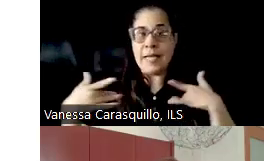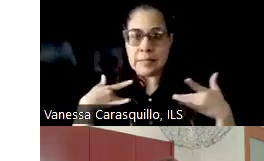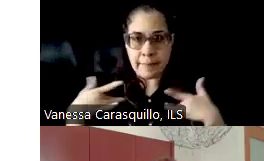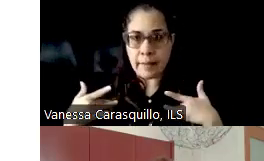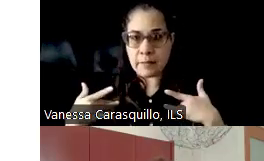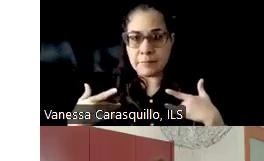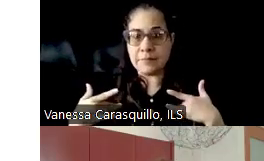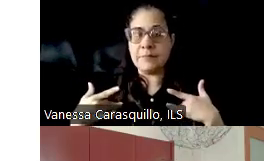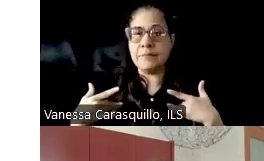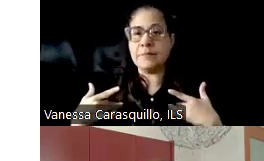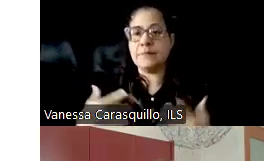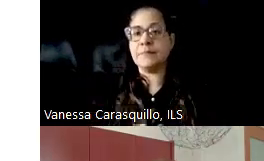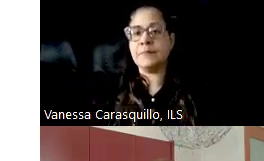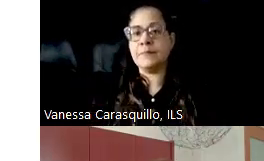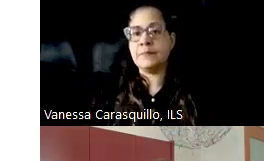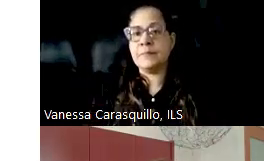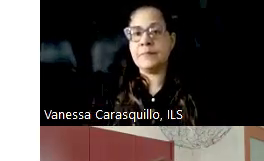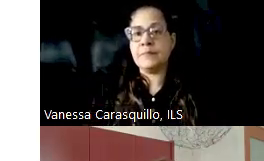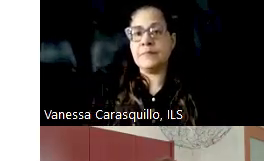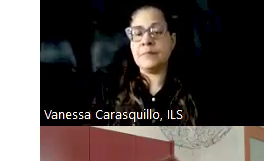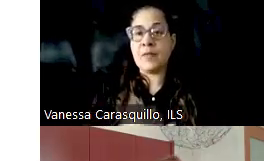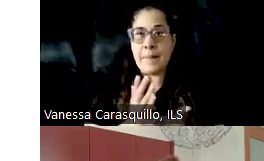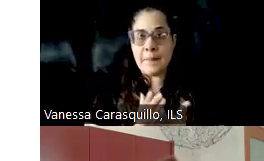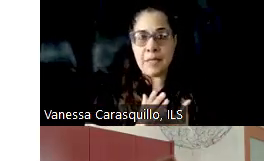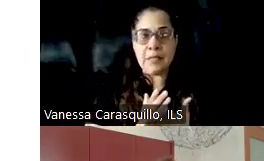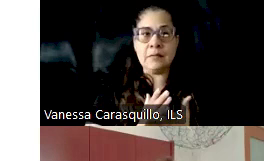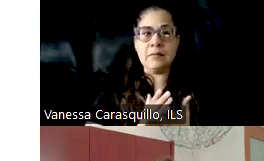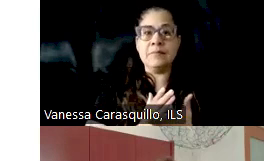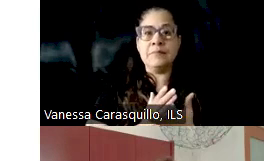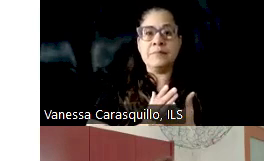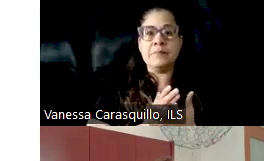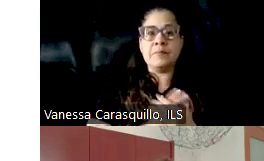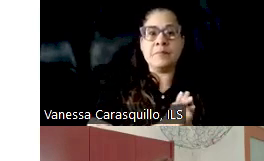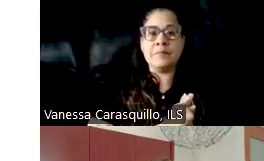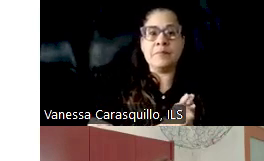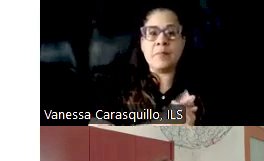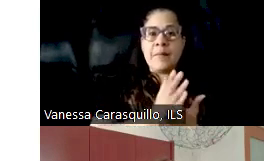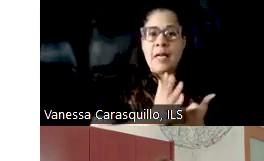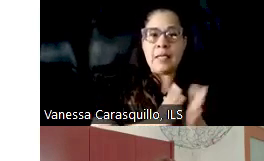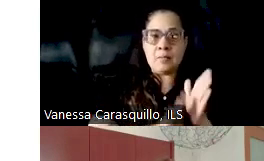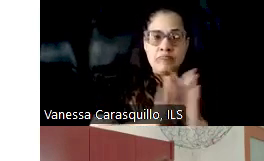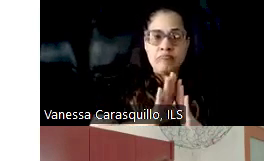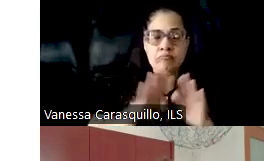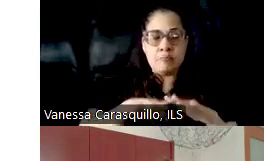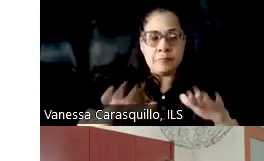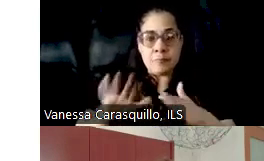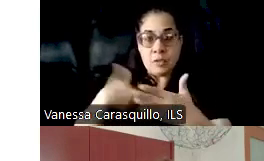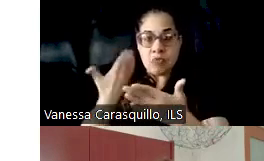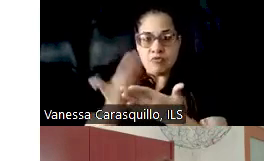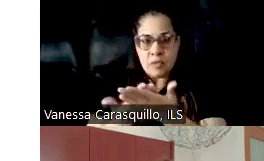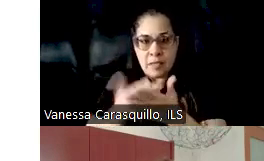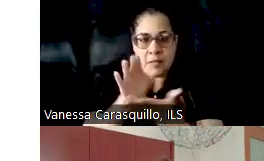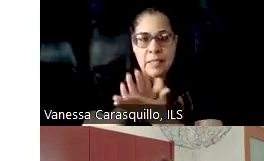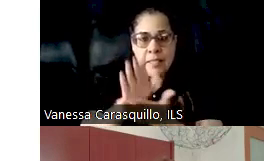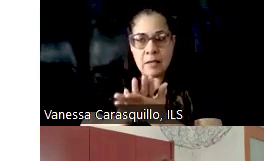De ordinario, como parte de las etapas del desarrollo, los niños cuando llegan primero a la escuela pues pasan, ¿verdad?,